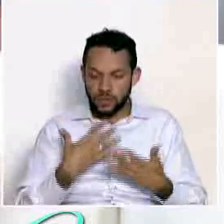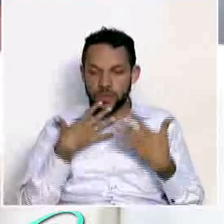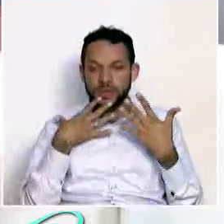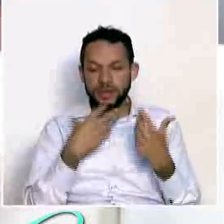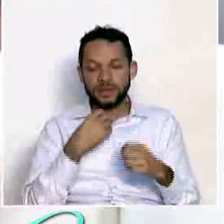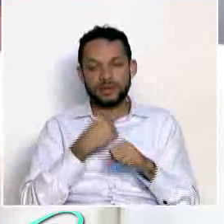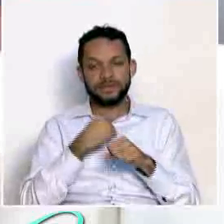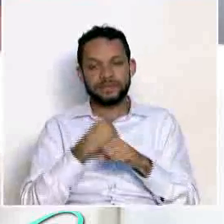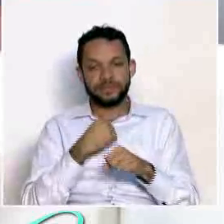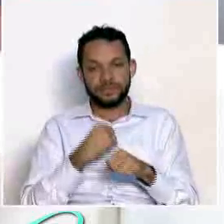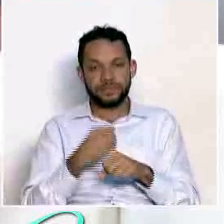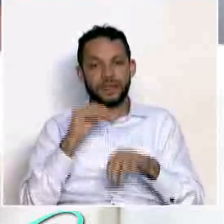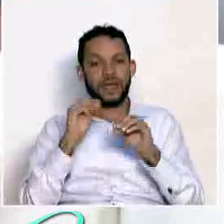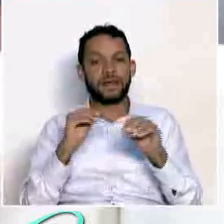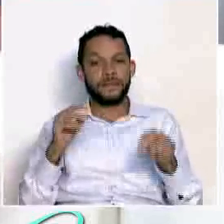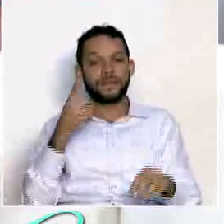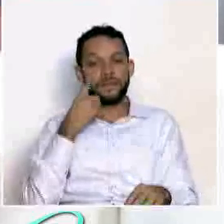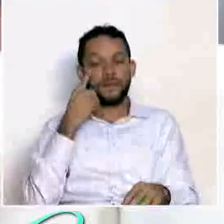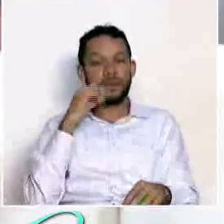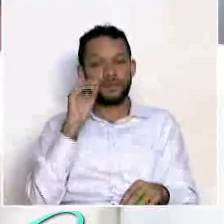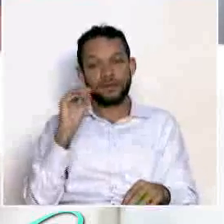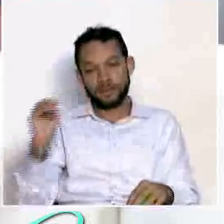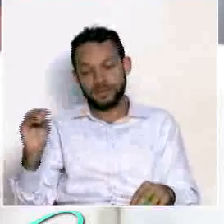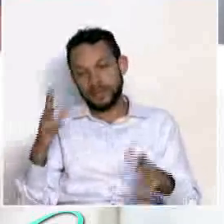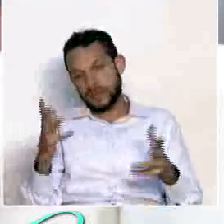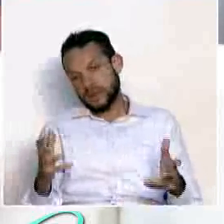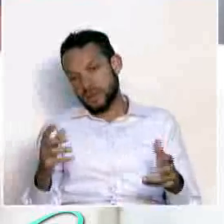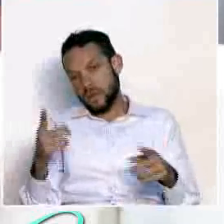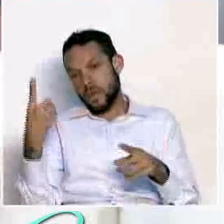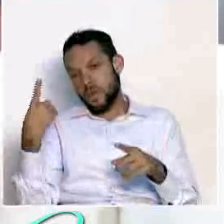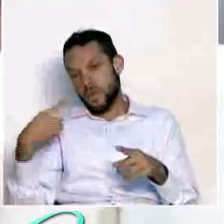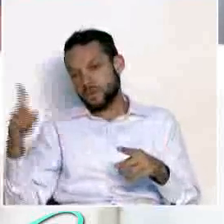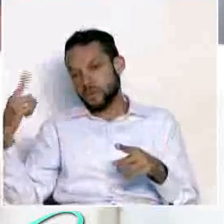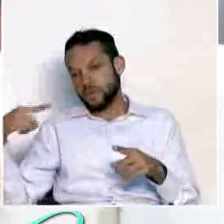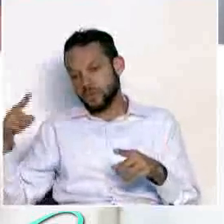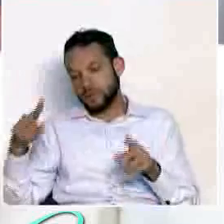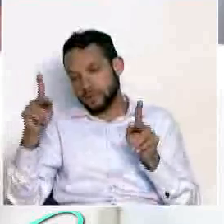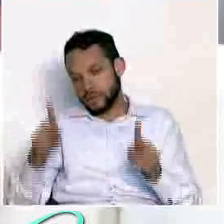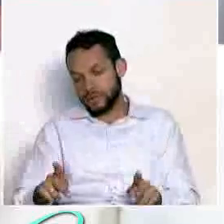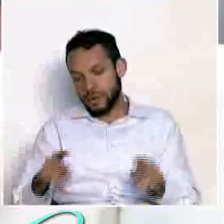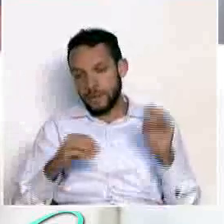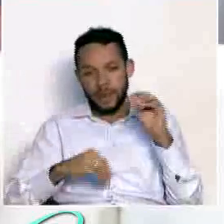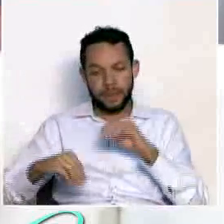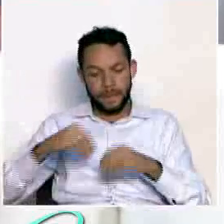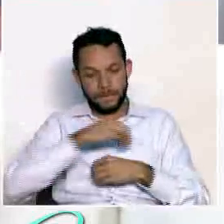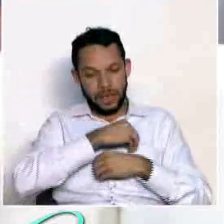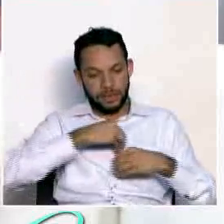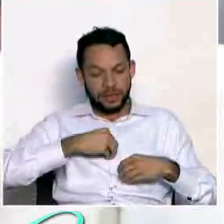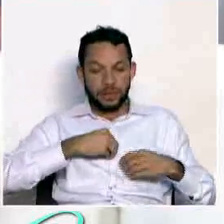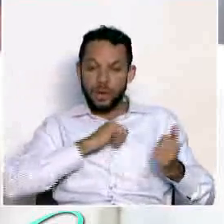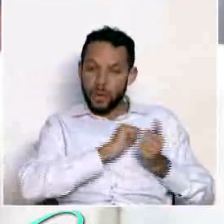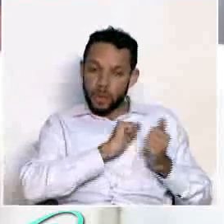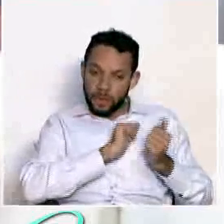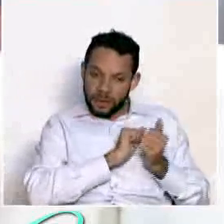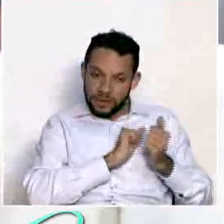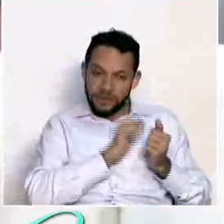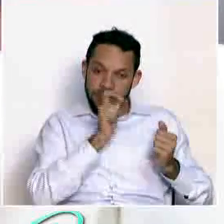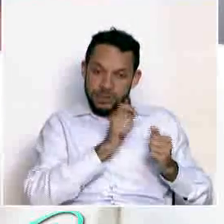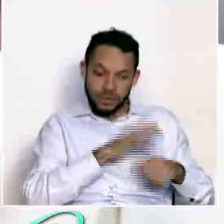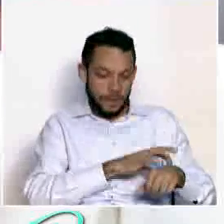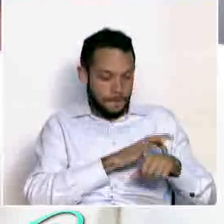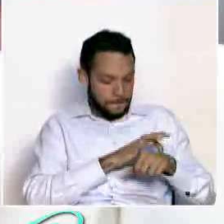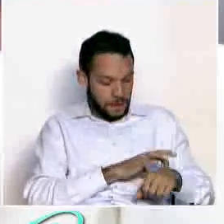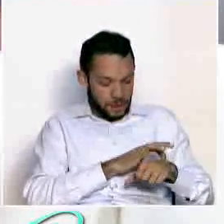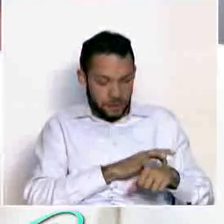Y pues como explicaba mi padre ahora, deben haber varios procedimientos, varias terapias en las que uno debe tener